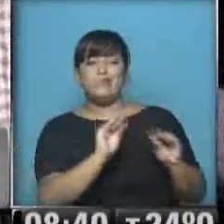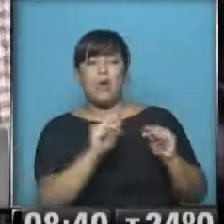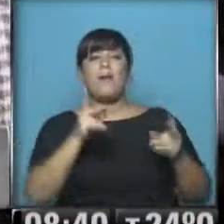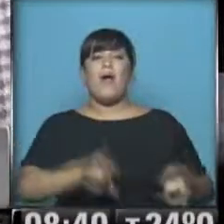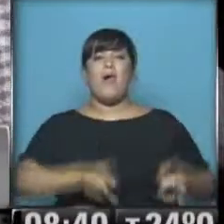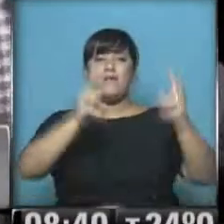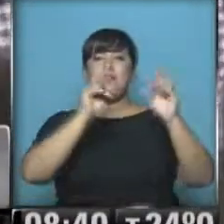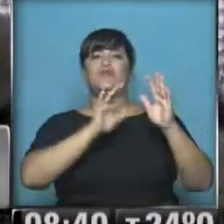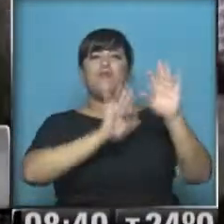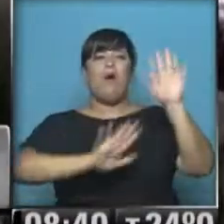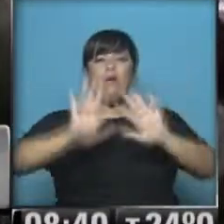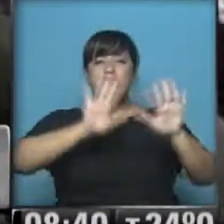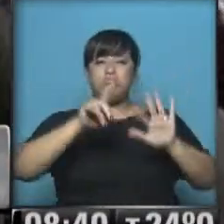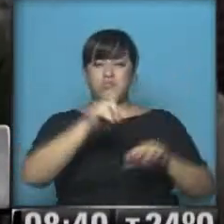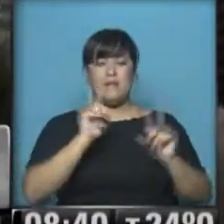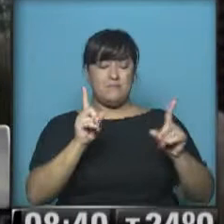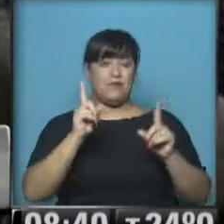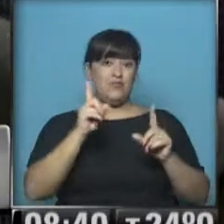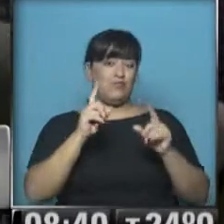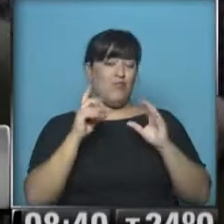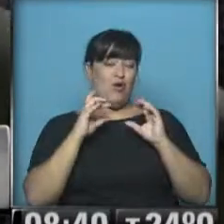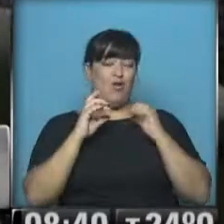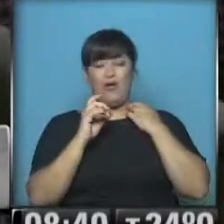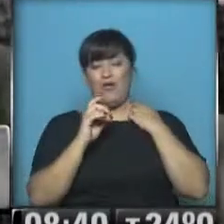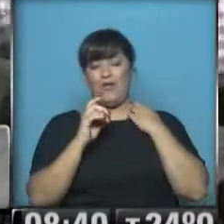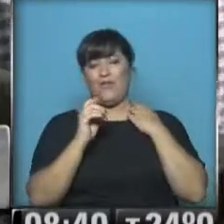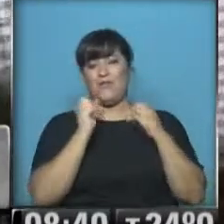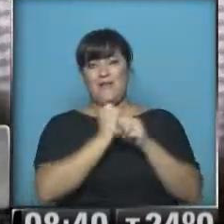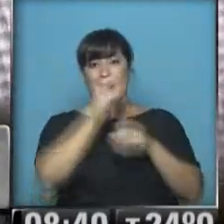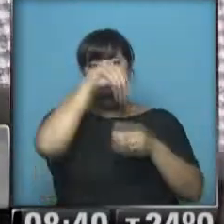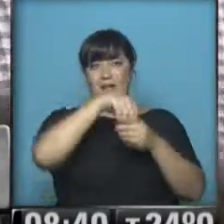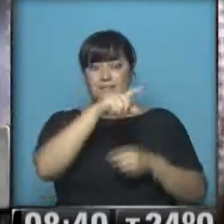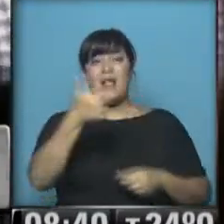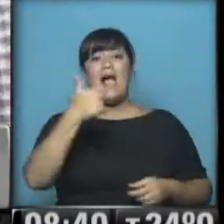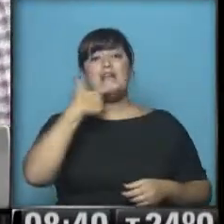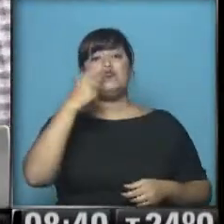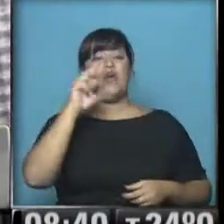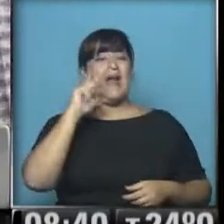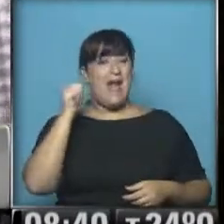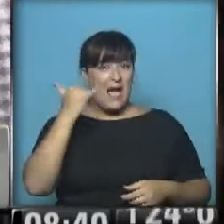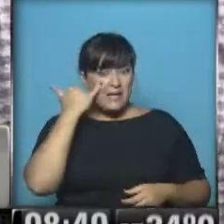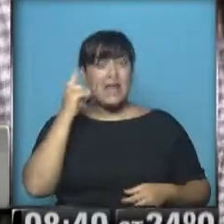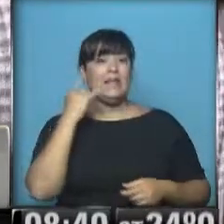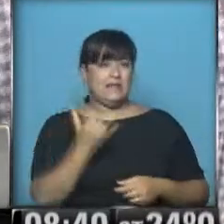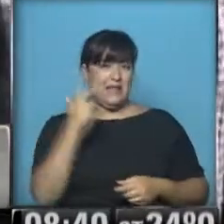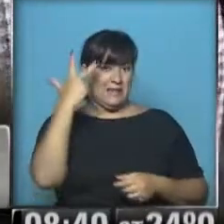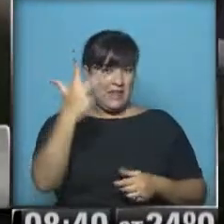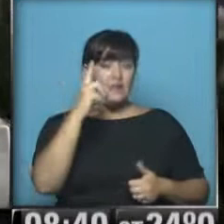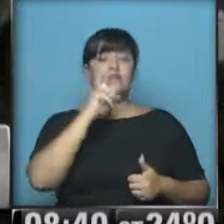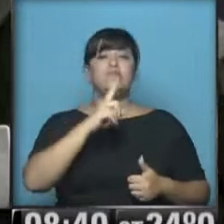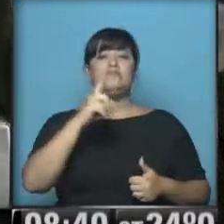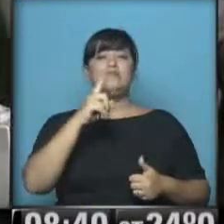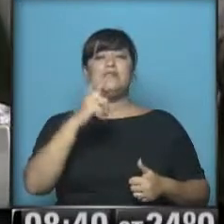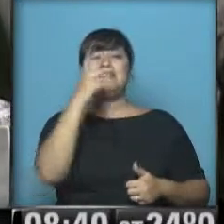donde funcionaba la dependencia de la que estaba al frente bueno al sobrar ya tiene tres condenas que aún no están firmes cumple una pena de